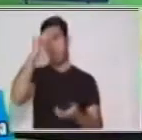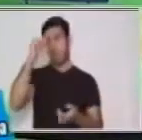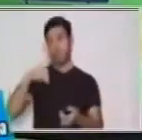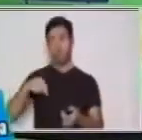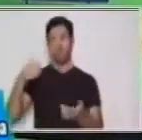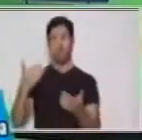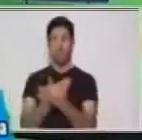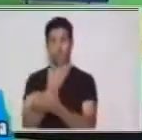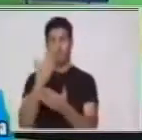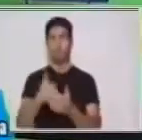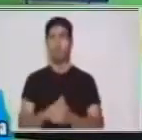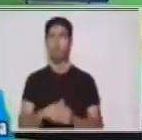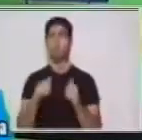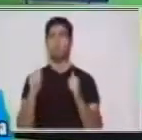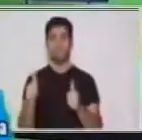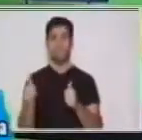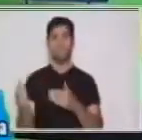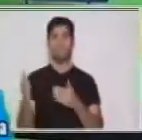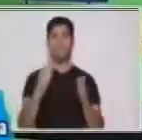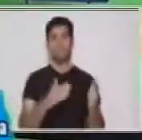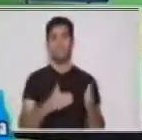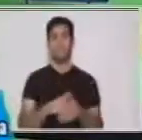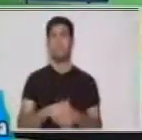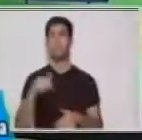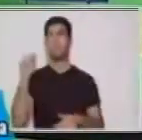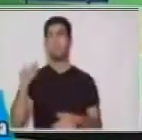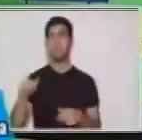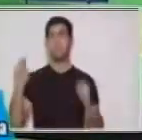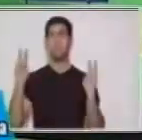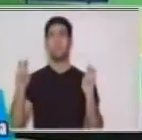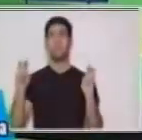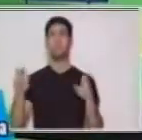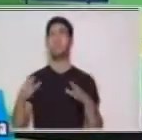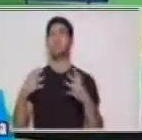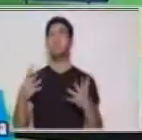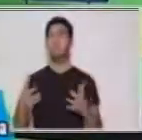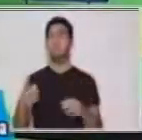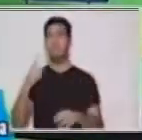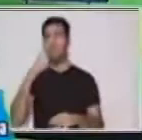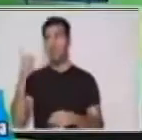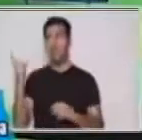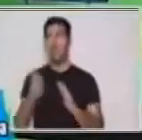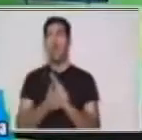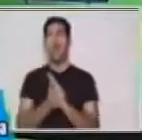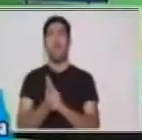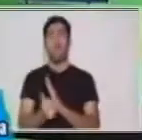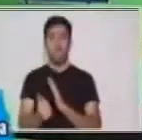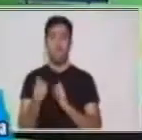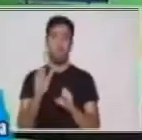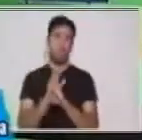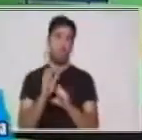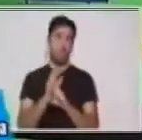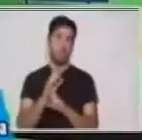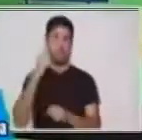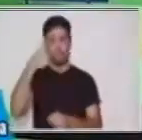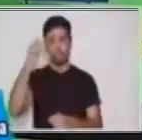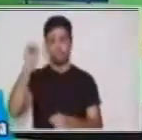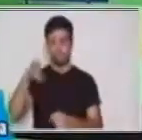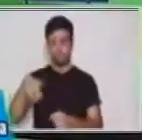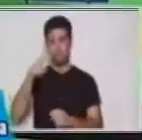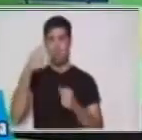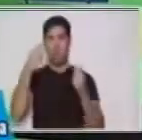de hoy. Muy bien, también con este tema vamos a desarrollar habilidades como destrezas de la